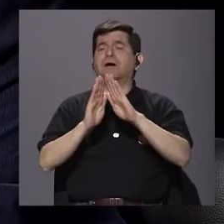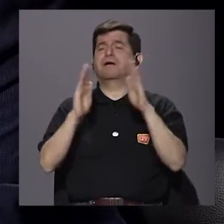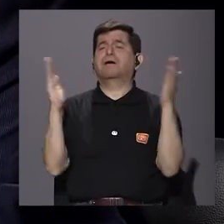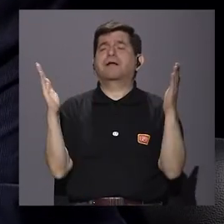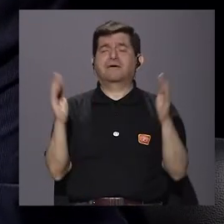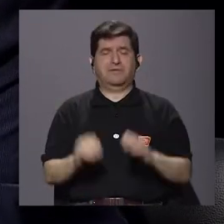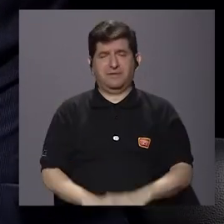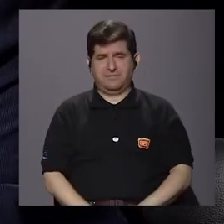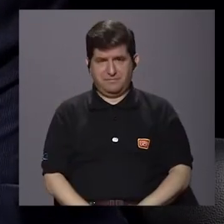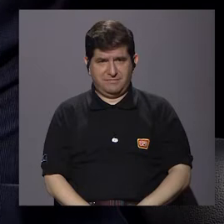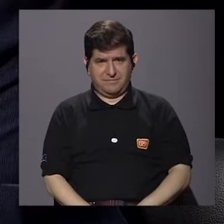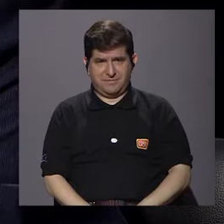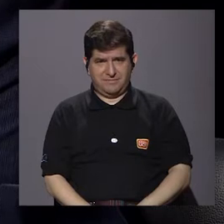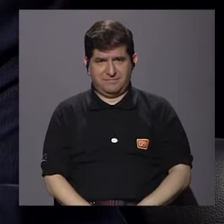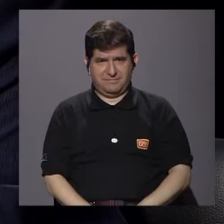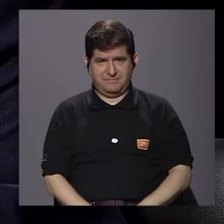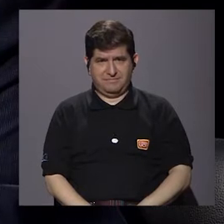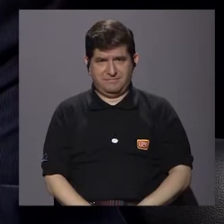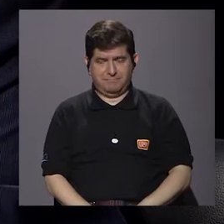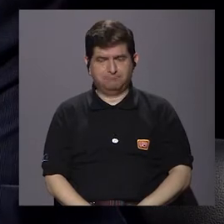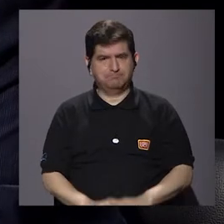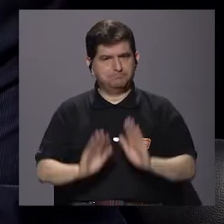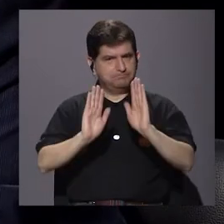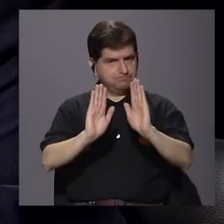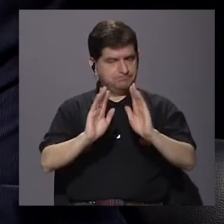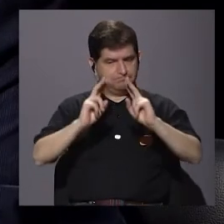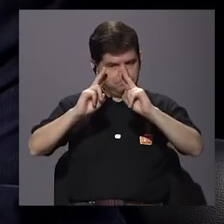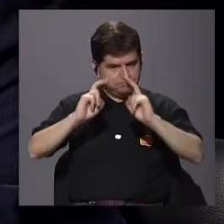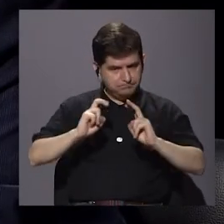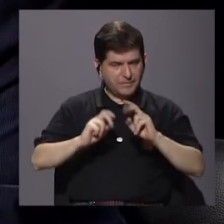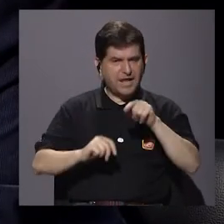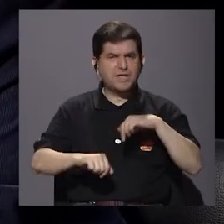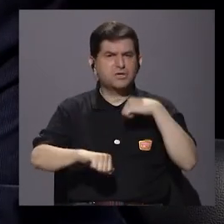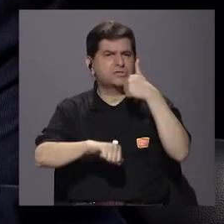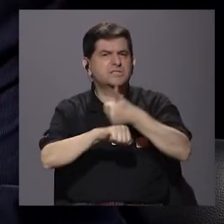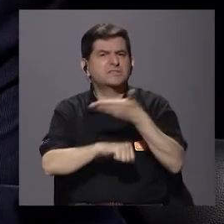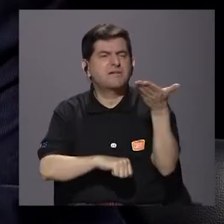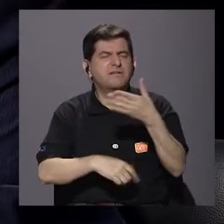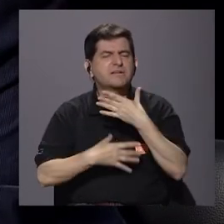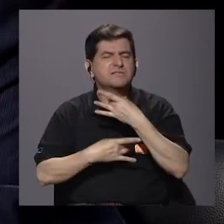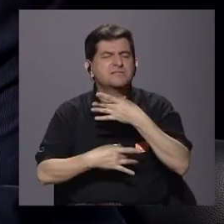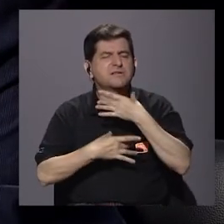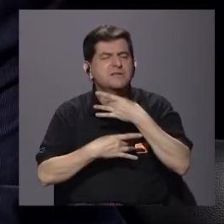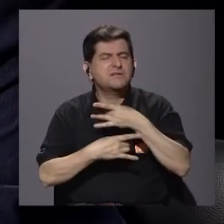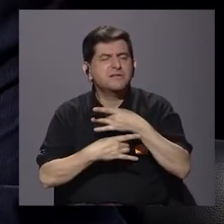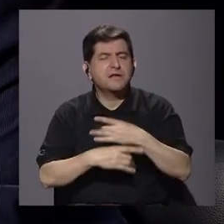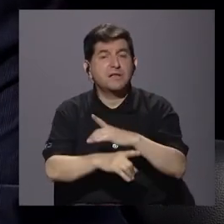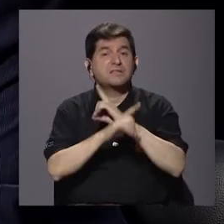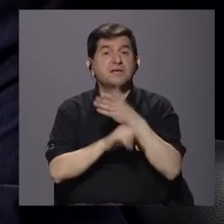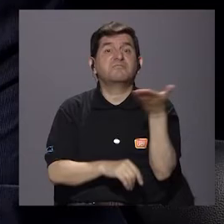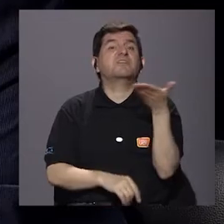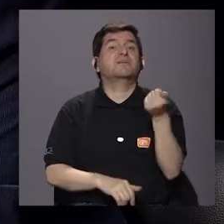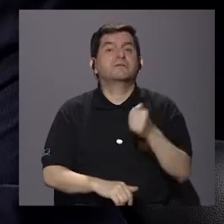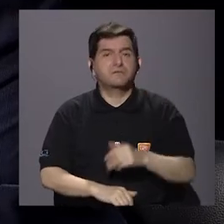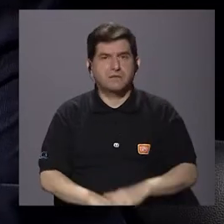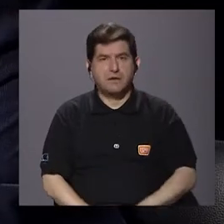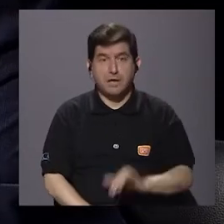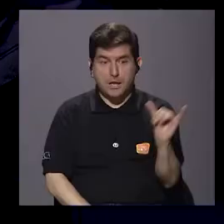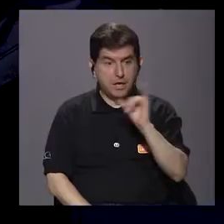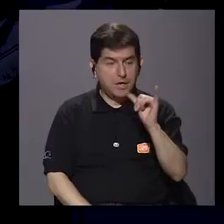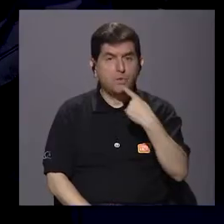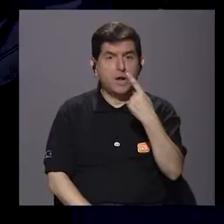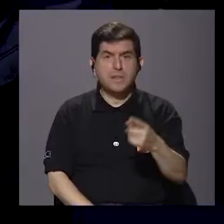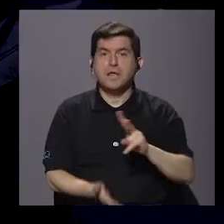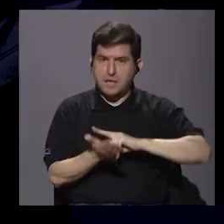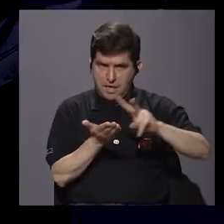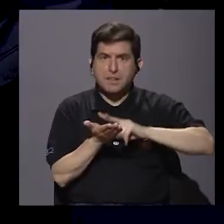etc lo que hay que ver es donde se colocan qué intereses defienden etcétera lo mismo diría